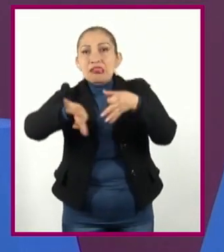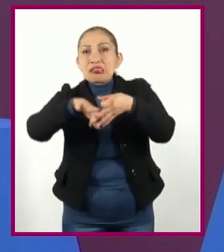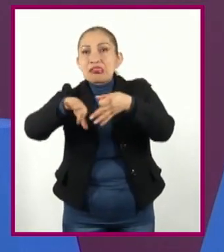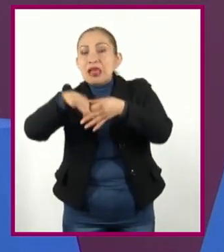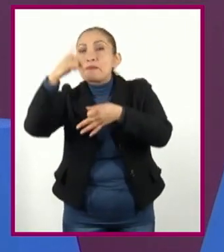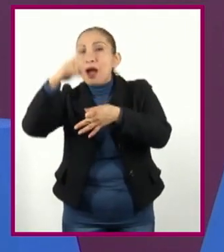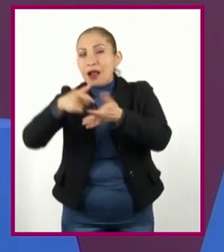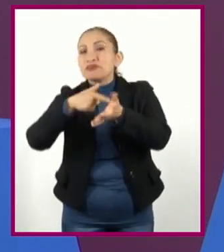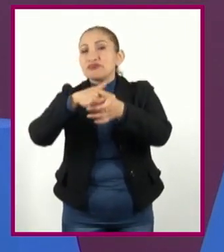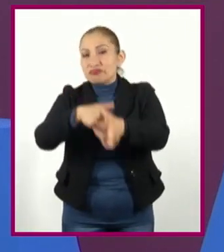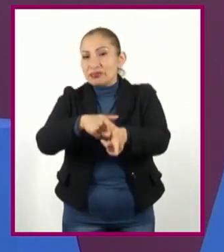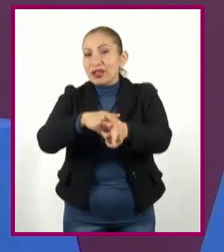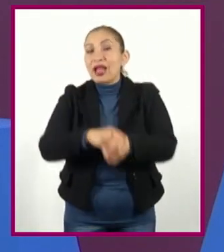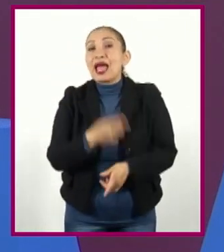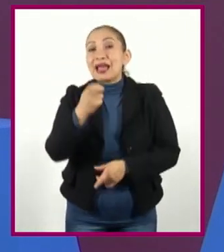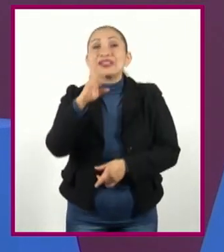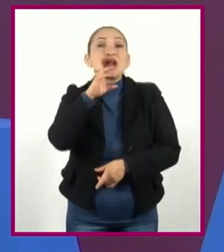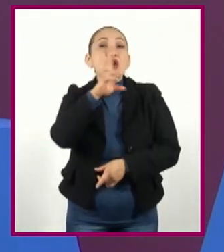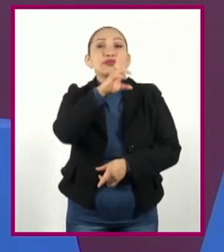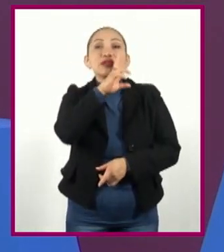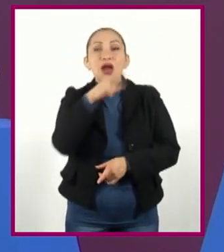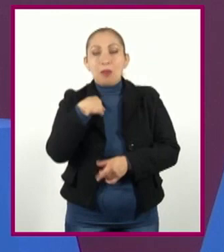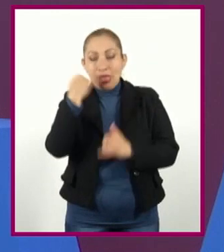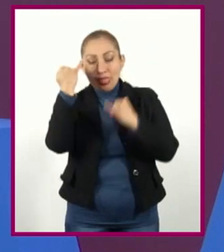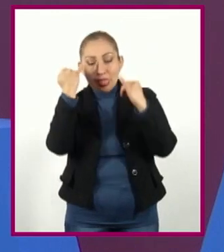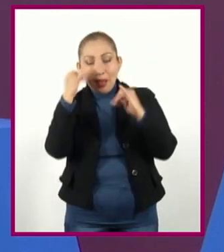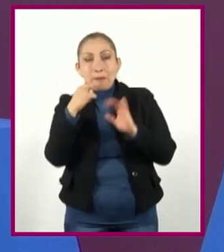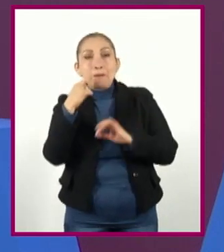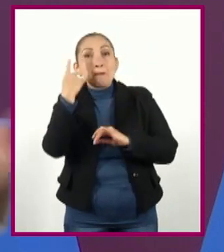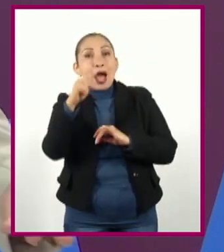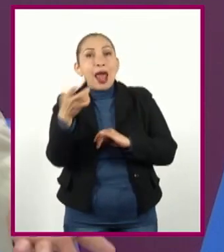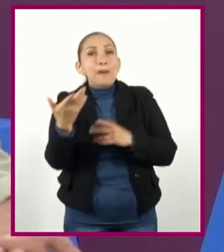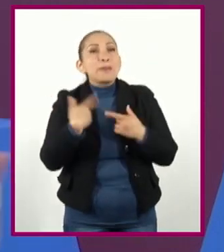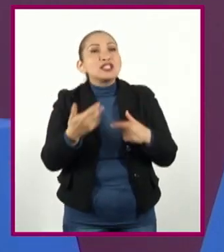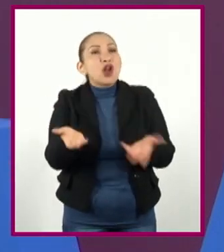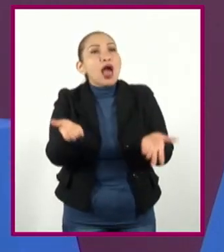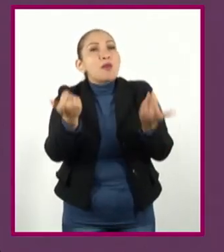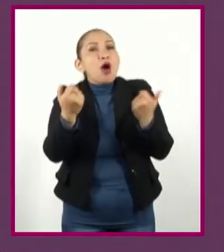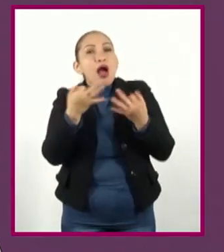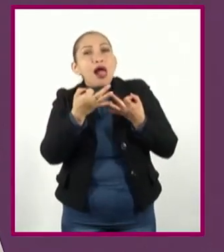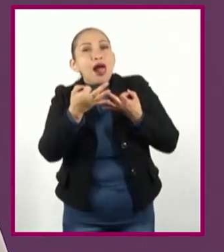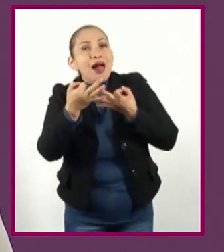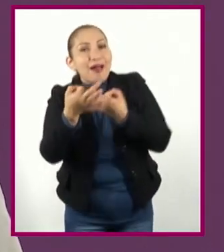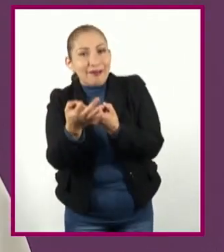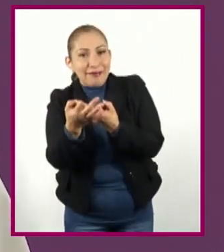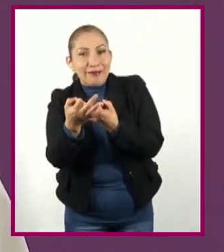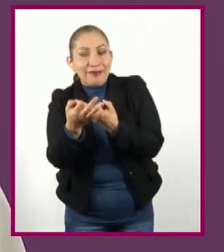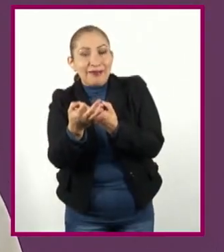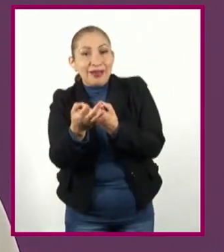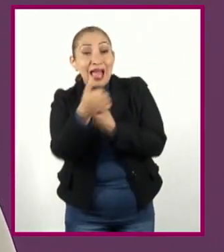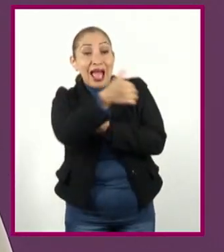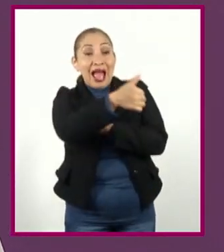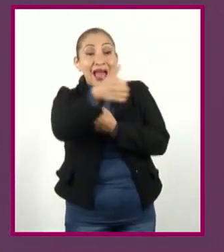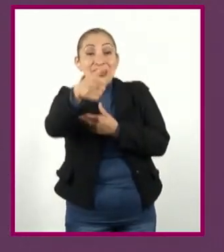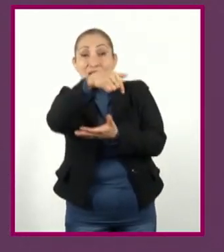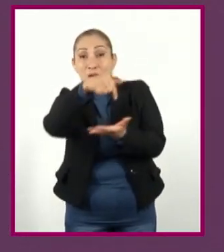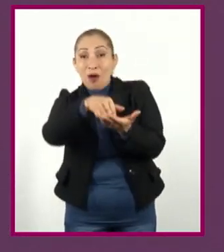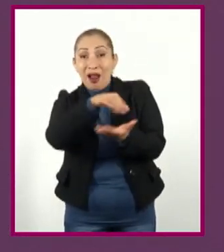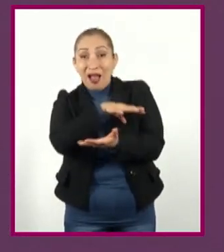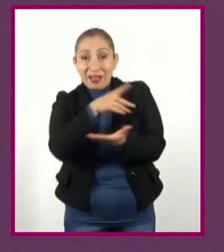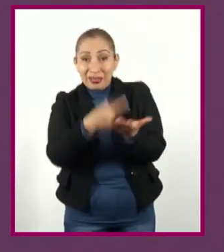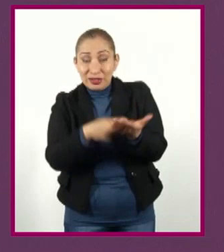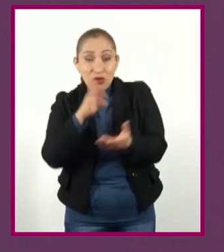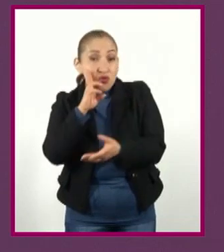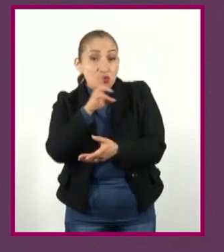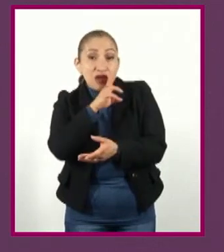Esto los lleva a presentar las noticias de una cierta manera que traiga al público que les interesa. Cada medio de comunicación tiene su